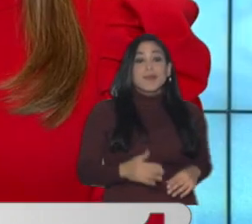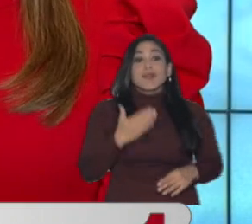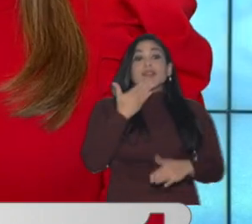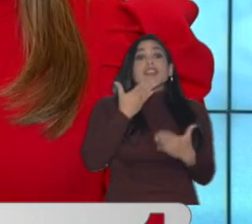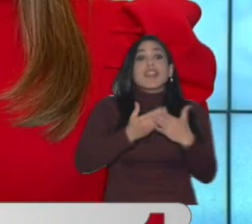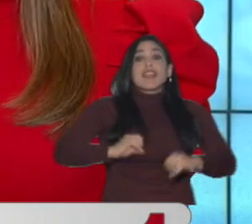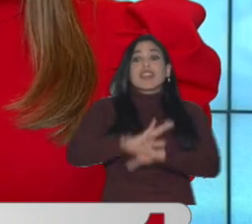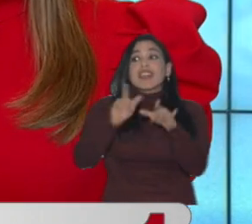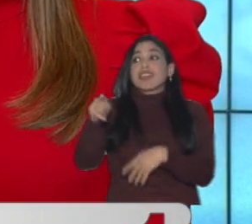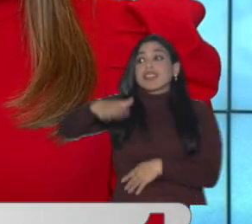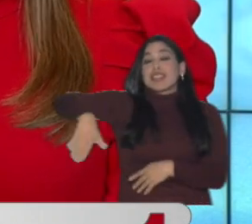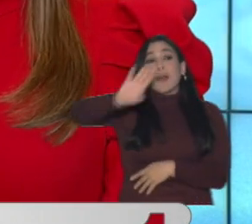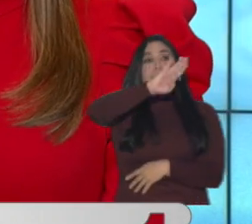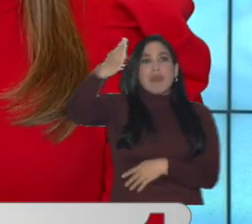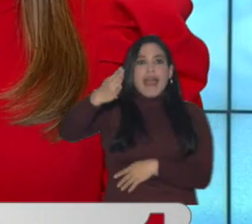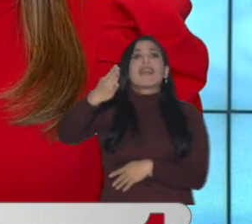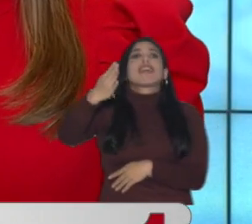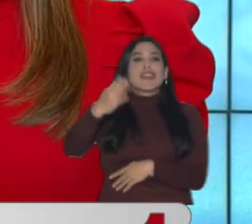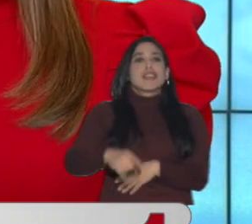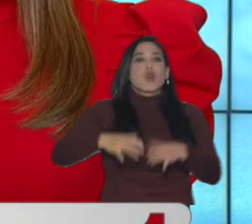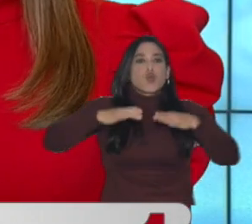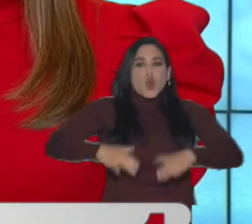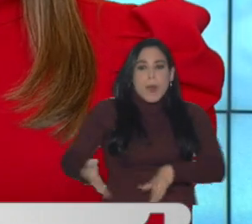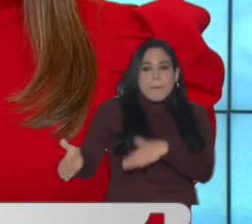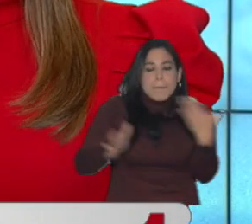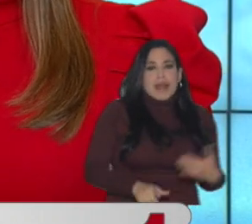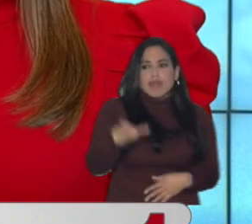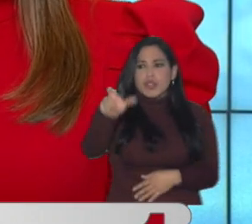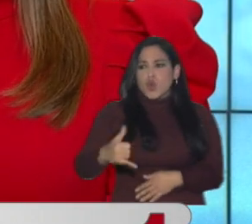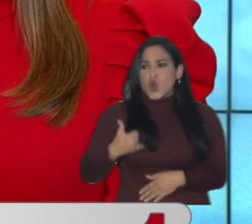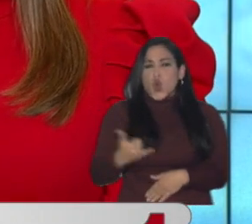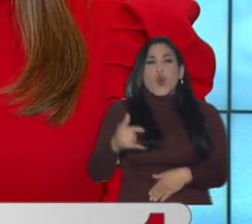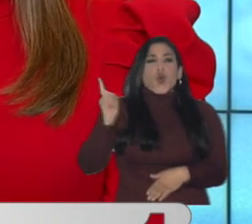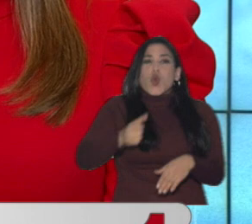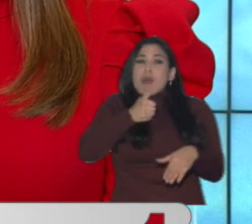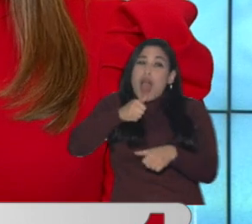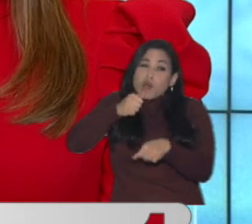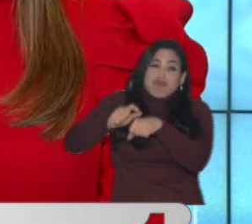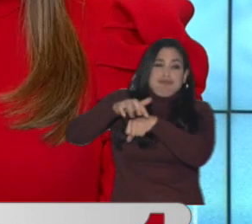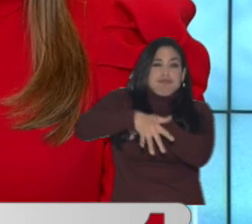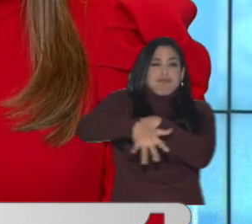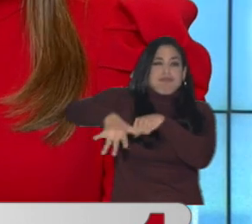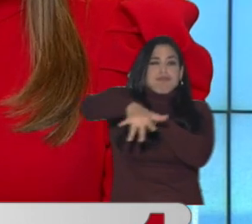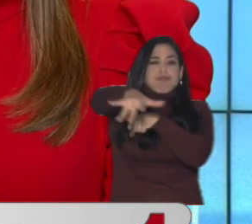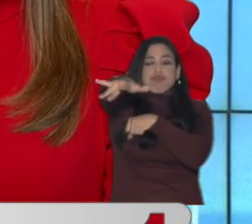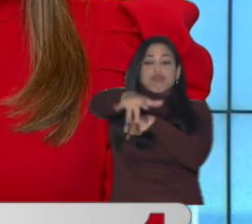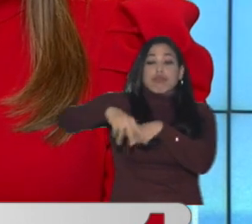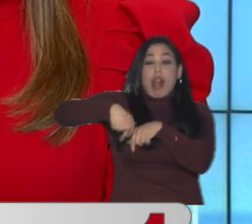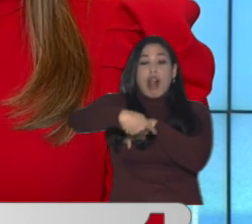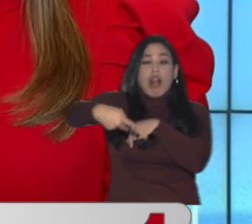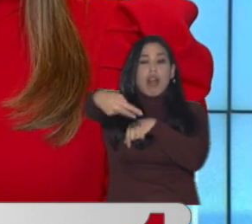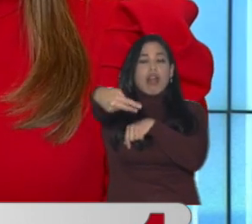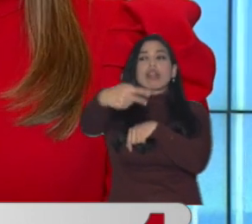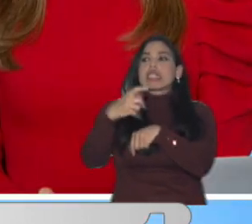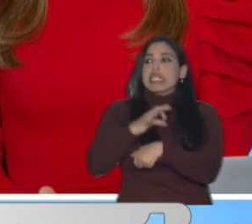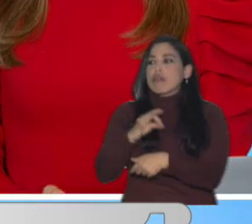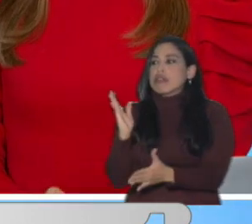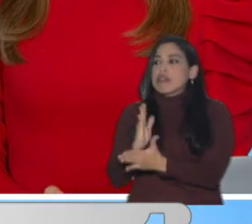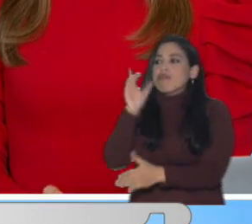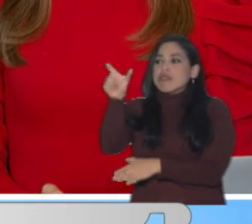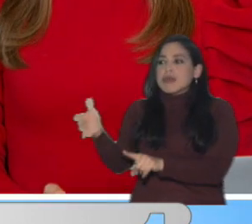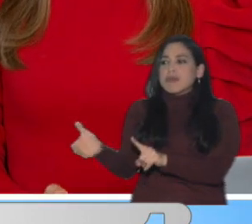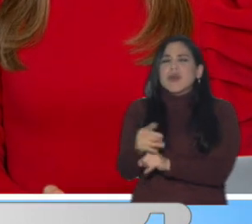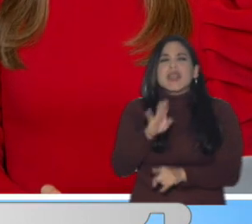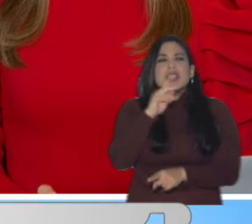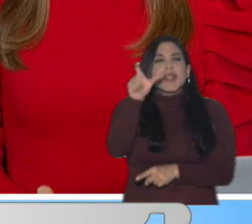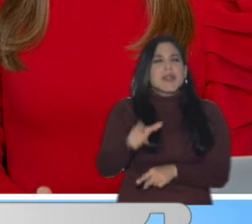gracias. Y en Barranquilla encontraron el cuerpo sin vida de un joven arrastrado por el arroyo, por un arroyo el fin de semana. Jorge Castro, ¿quién